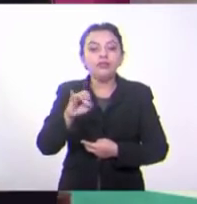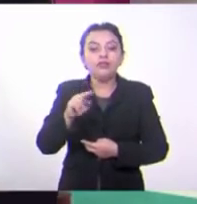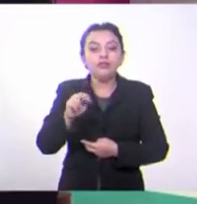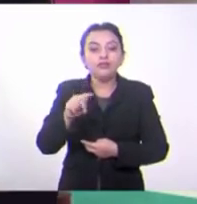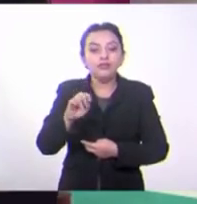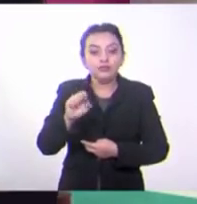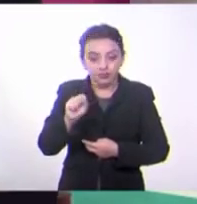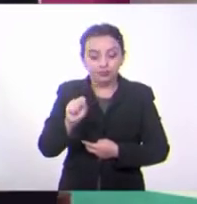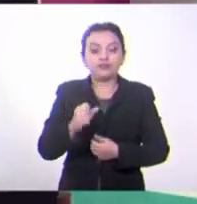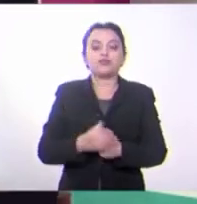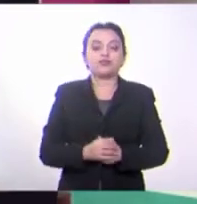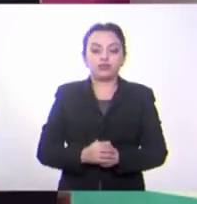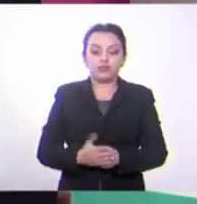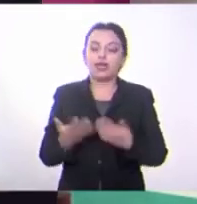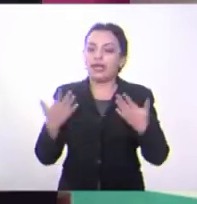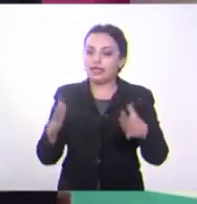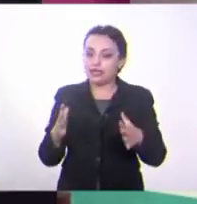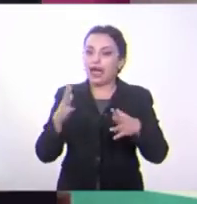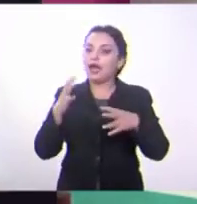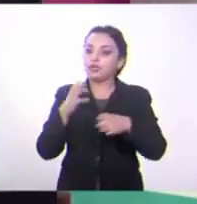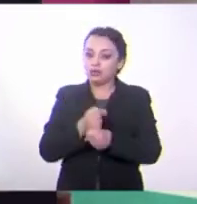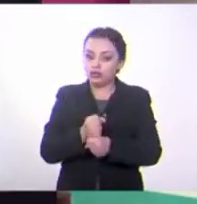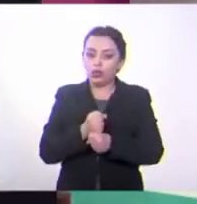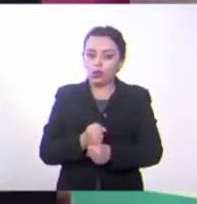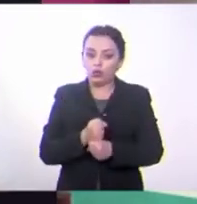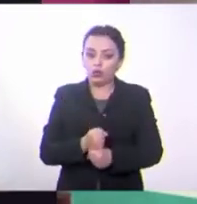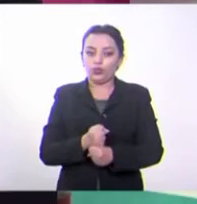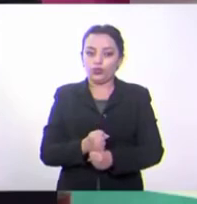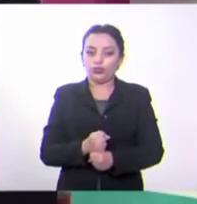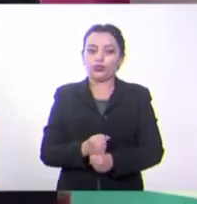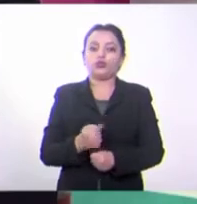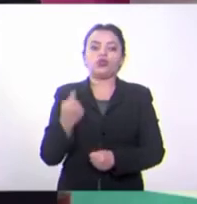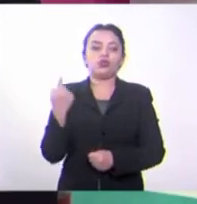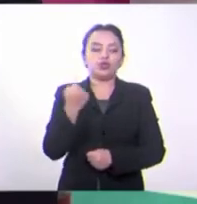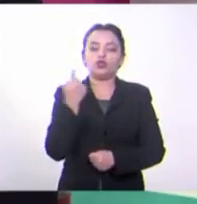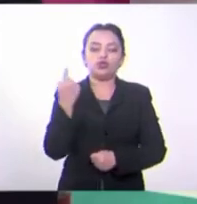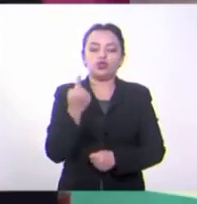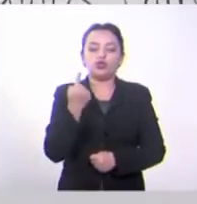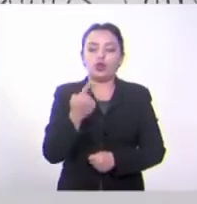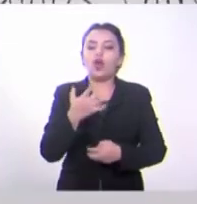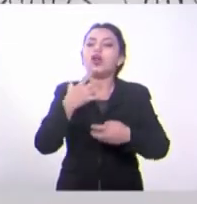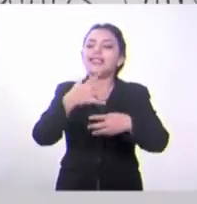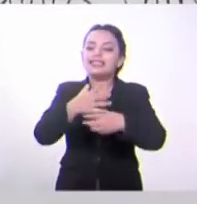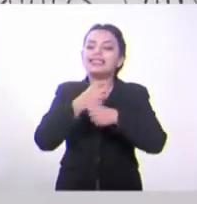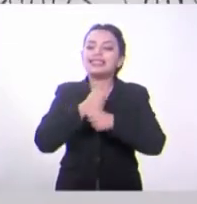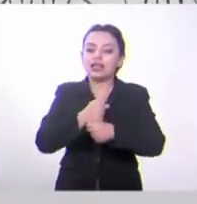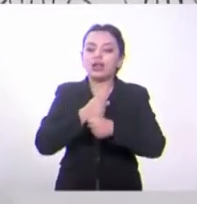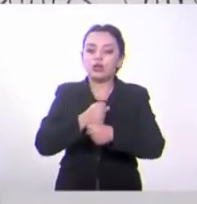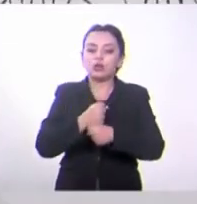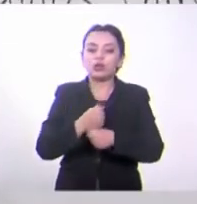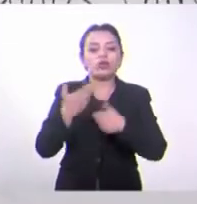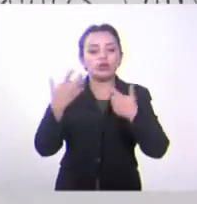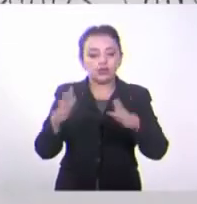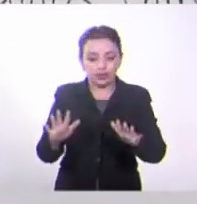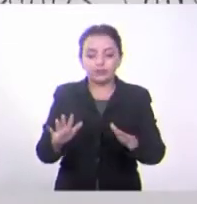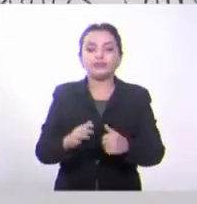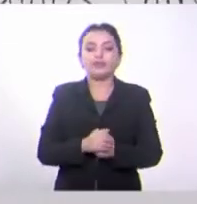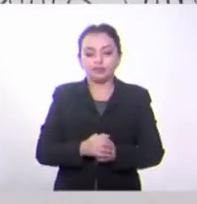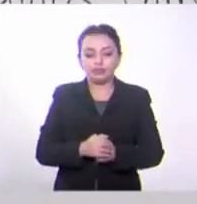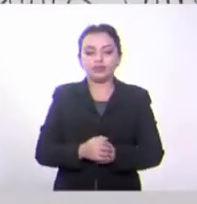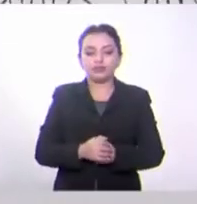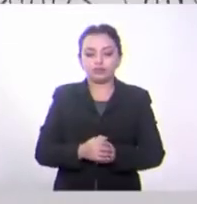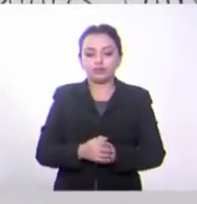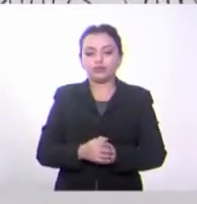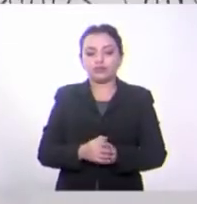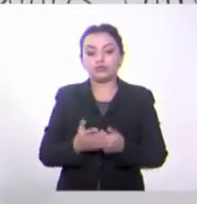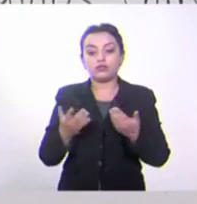comprobado esta parte, esta solo la comprobamos, repito, para cerciorarnos, pero el problema ya nos decía, ¿sí? Como ya hemos